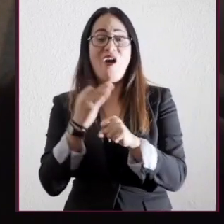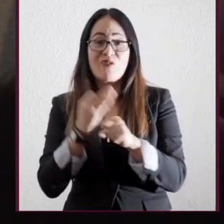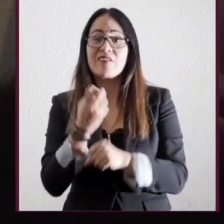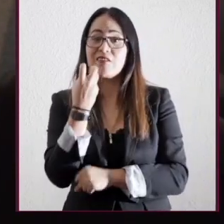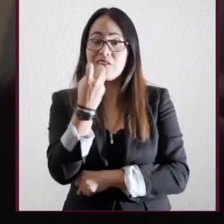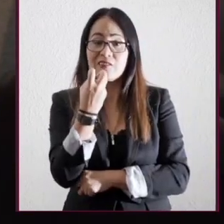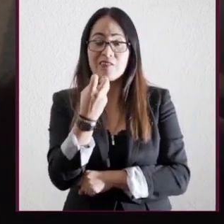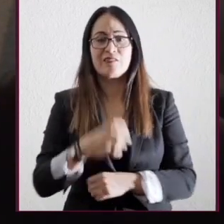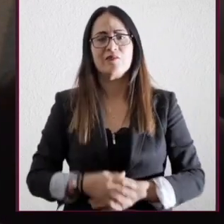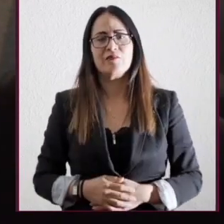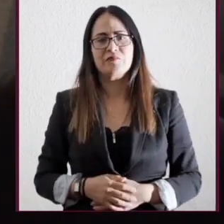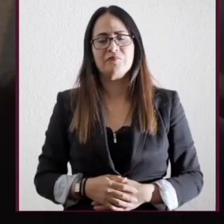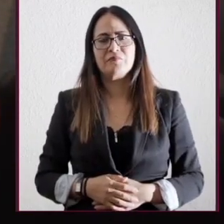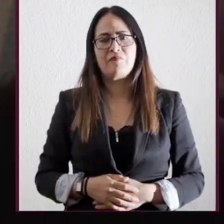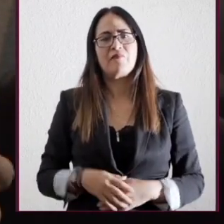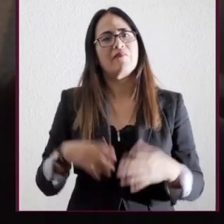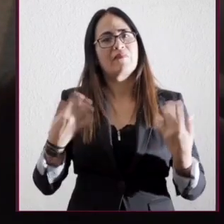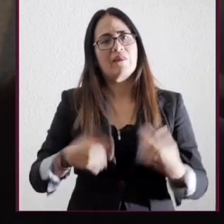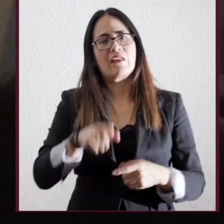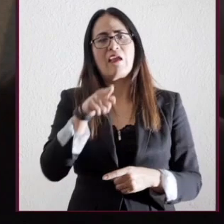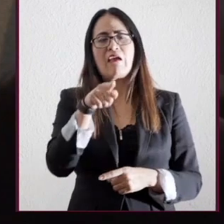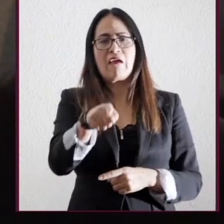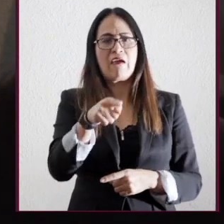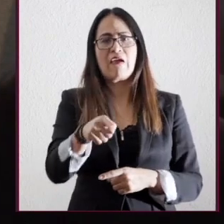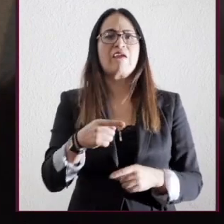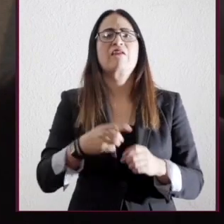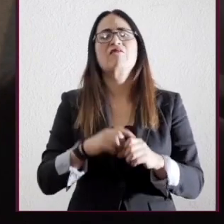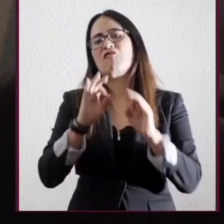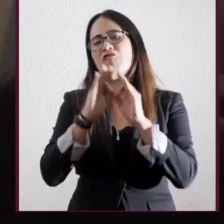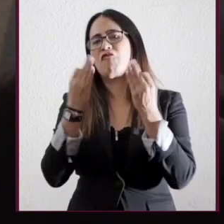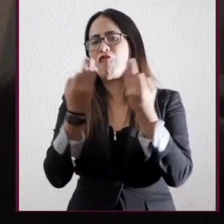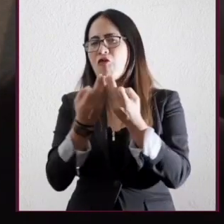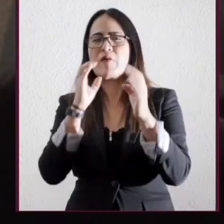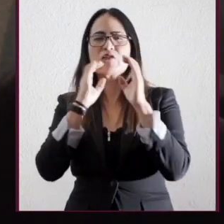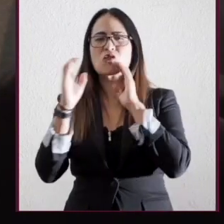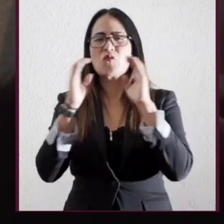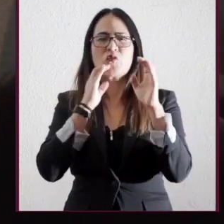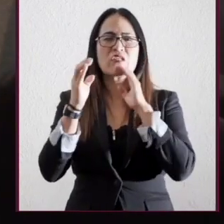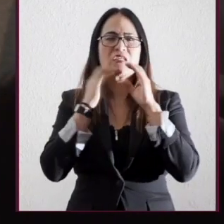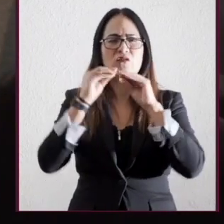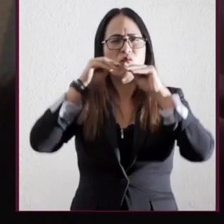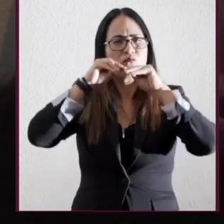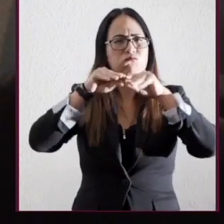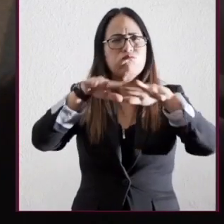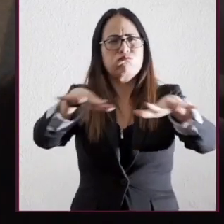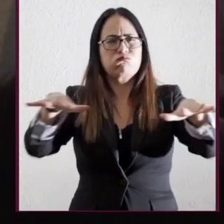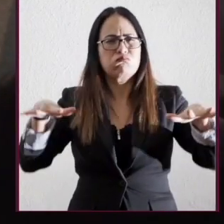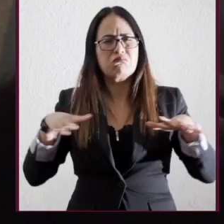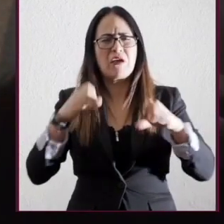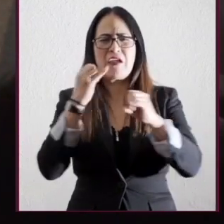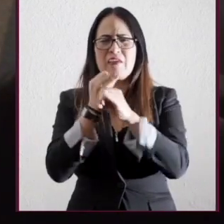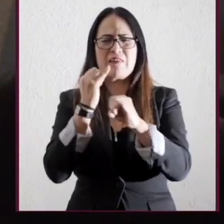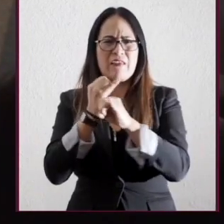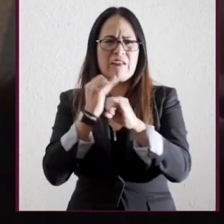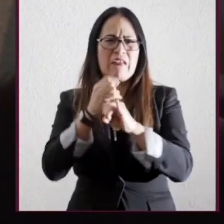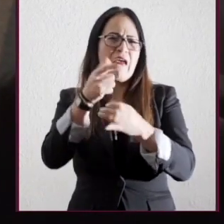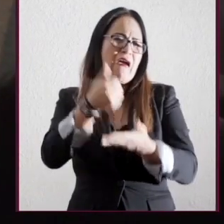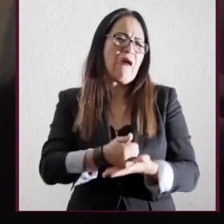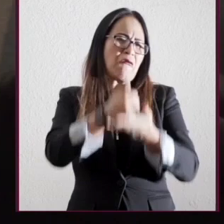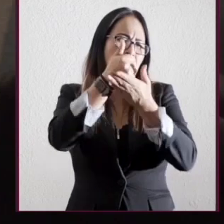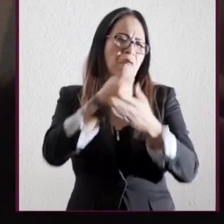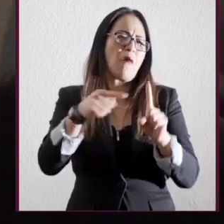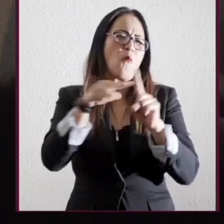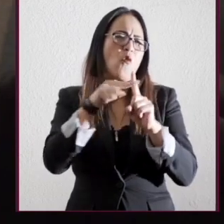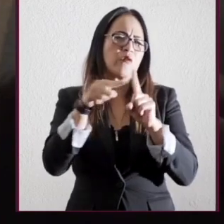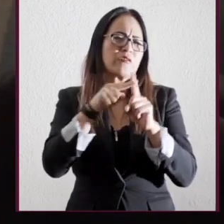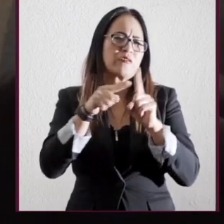eso es lo que está sucediendo. Ahora, una gran ventaja que tienen los medios de comunicación masivos en este momento es precisamente